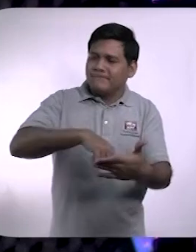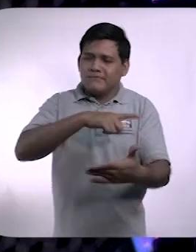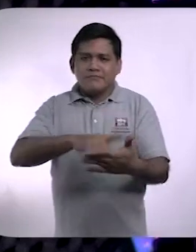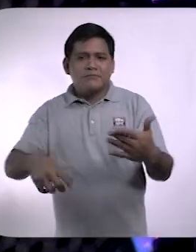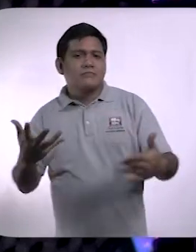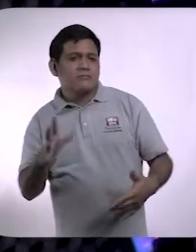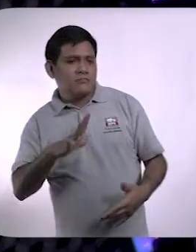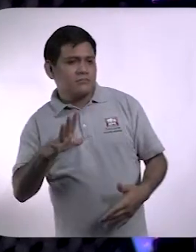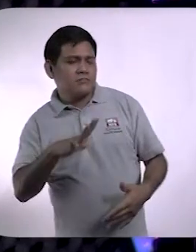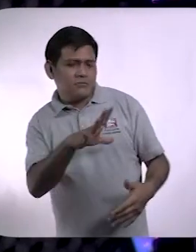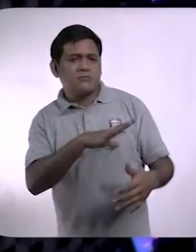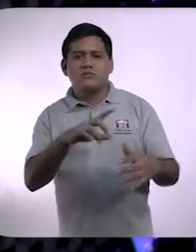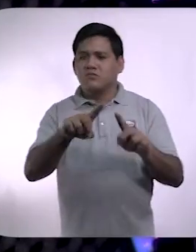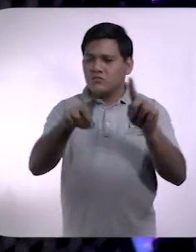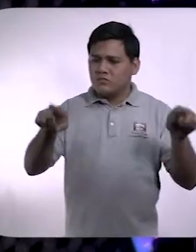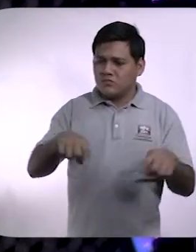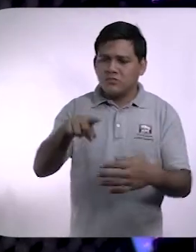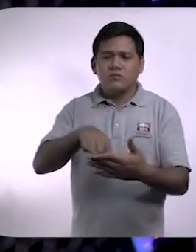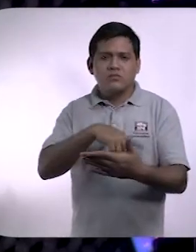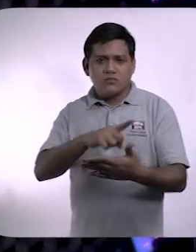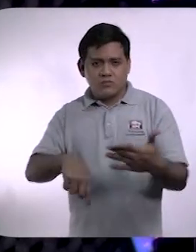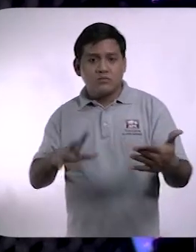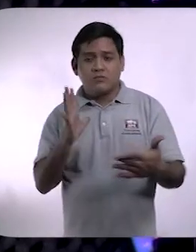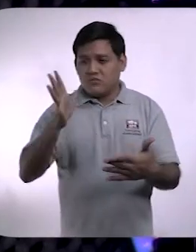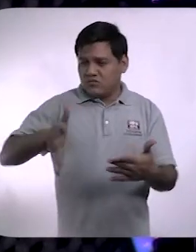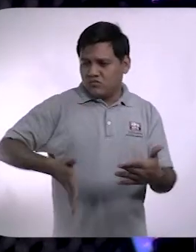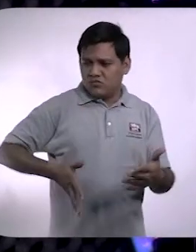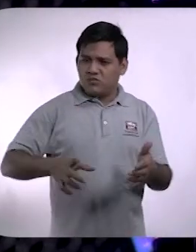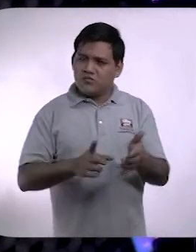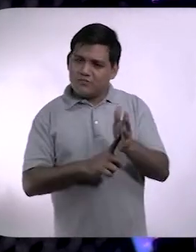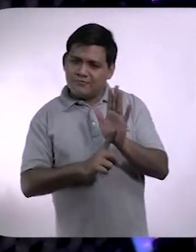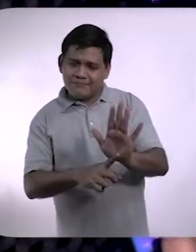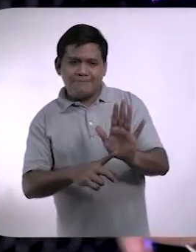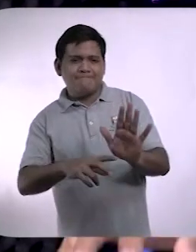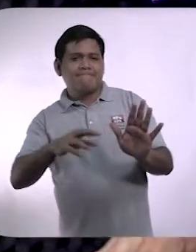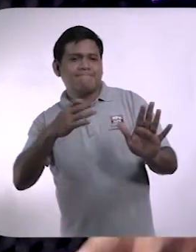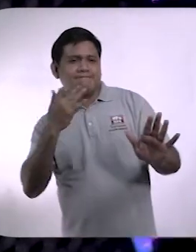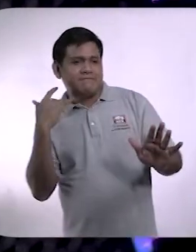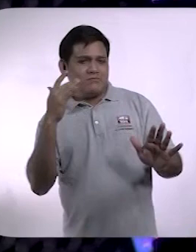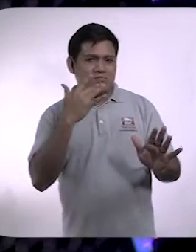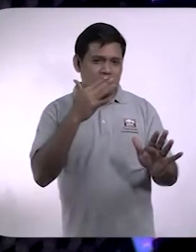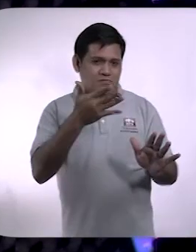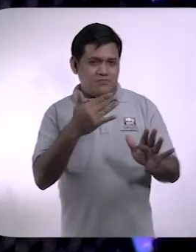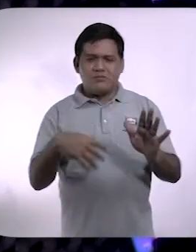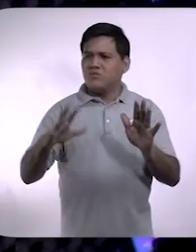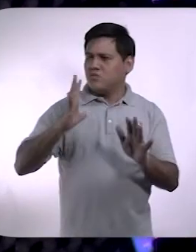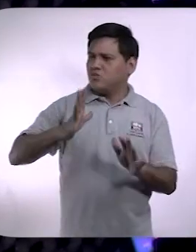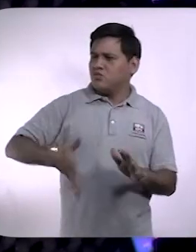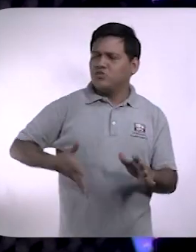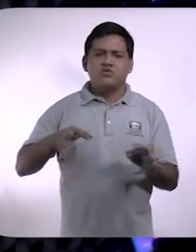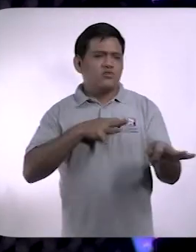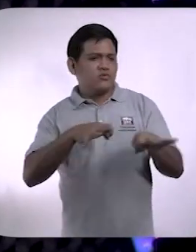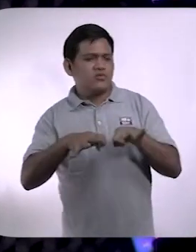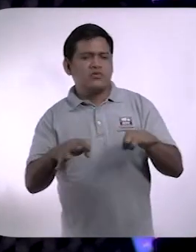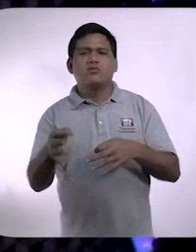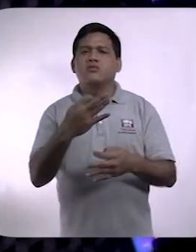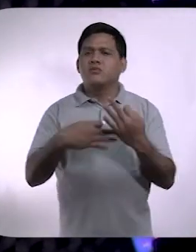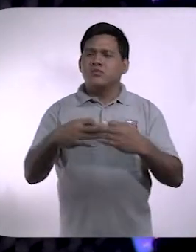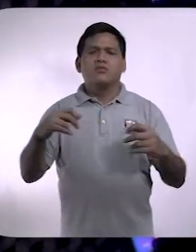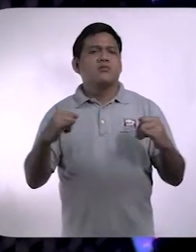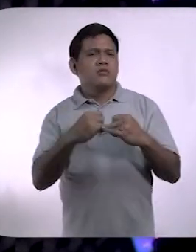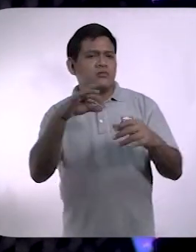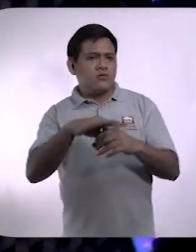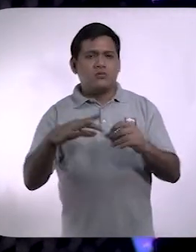boleta, como dije anteriormente, hay que presumir esa boleta, hay que estar orgullosos del trabajo que se realizó en el Instituto Electoral